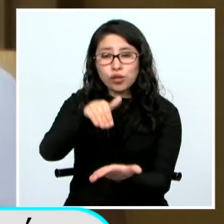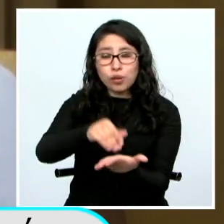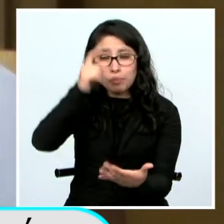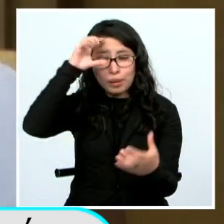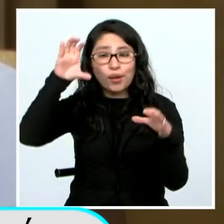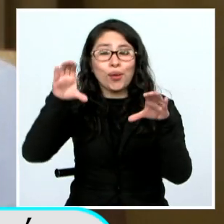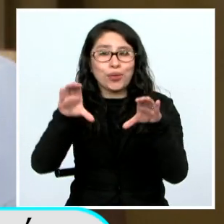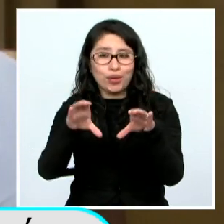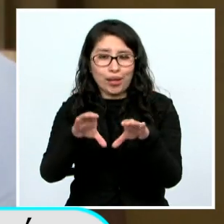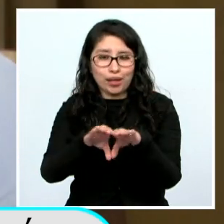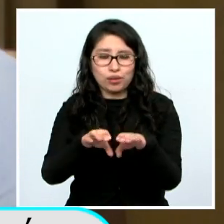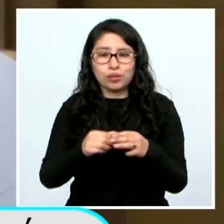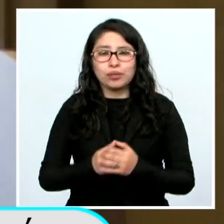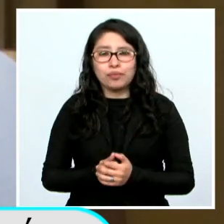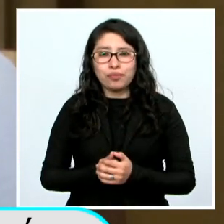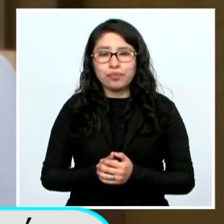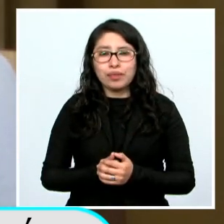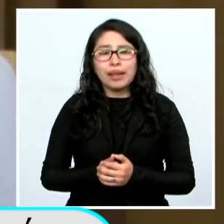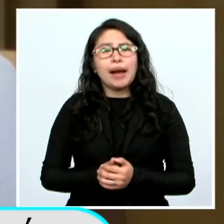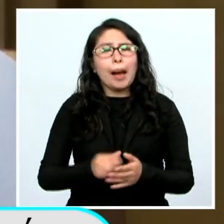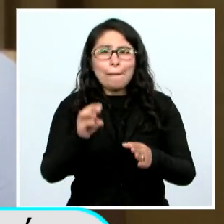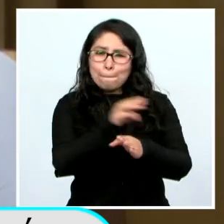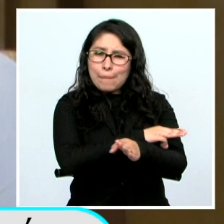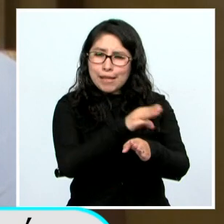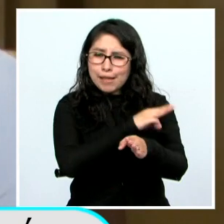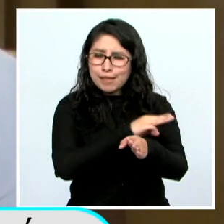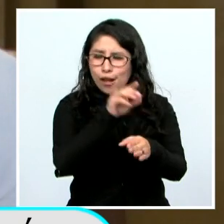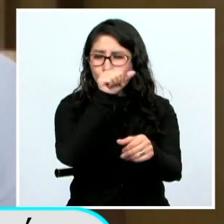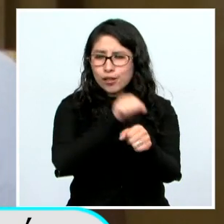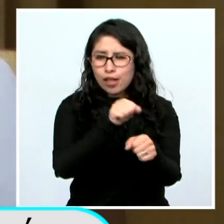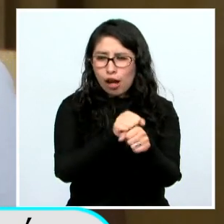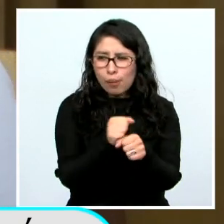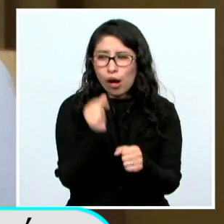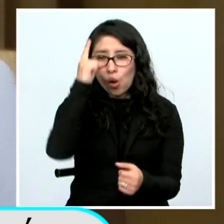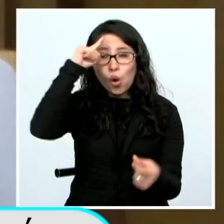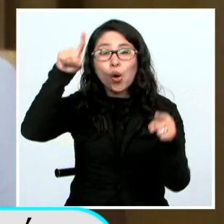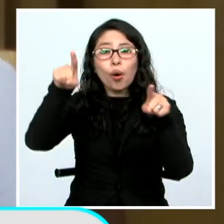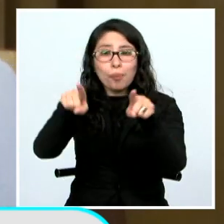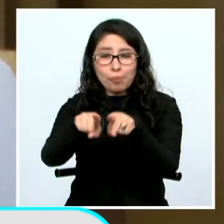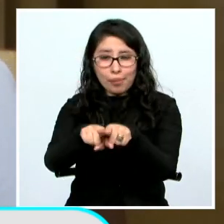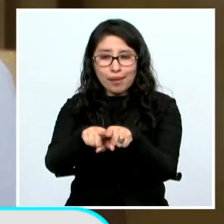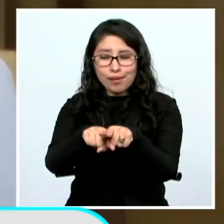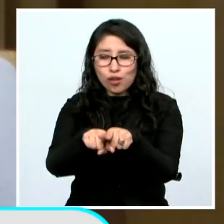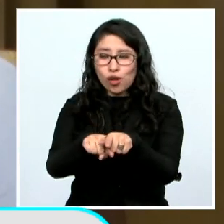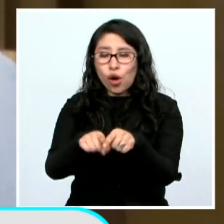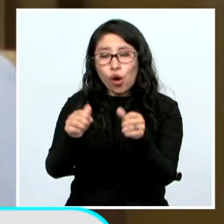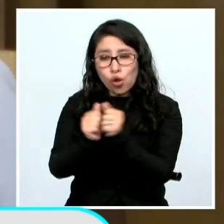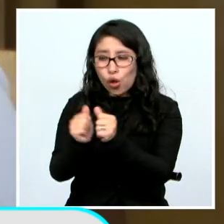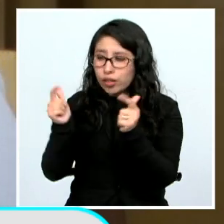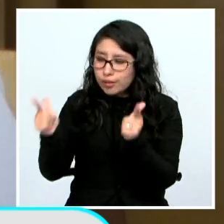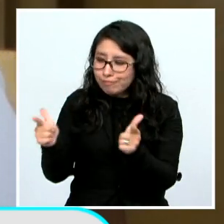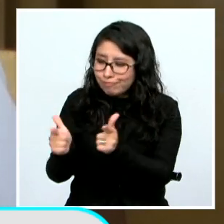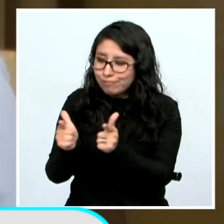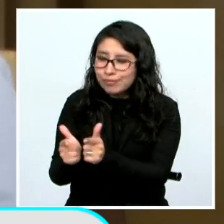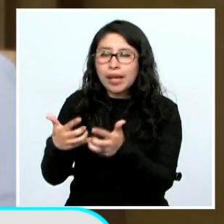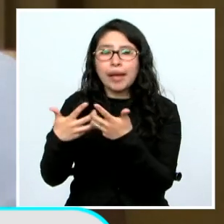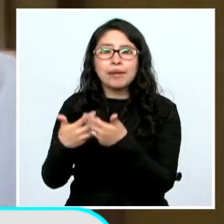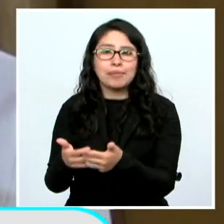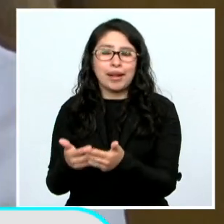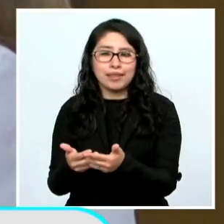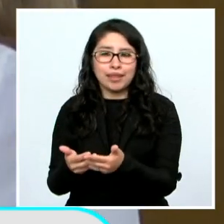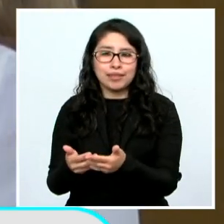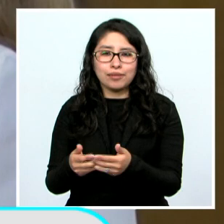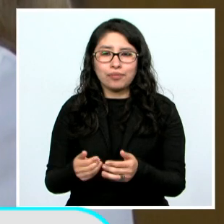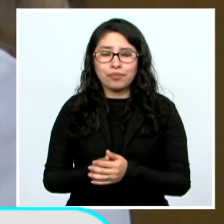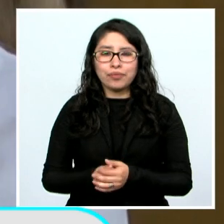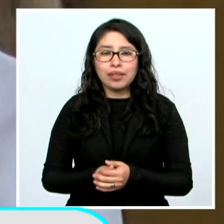de Trabajo con las pequeñas y medianas empresas y ahí hemos creado ya 11.000 empleos ahora. Y el